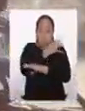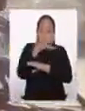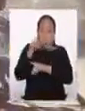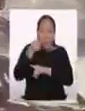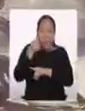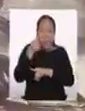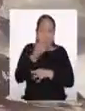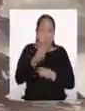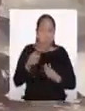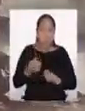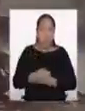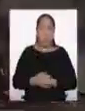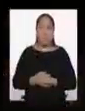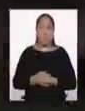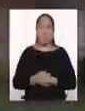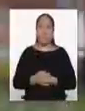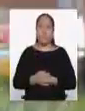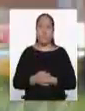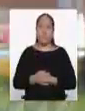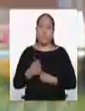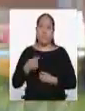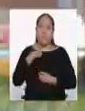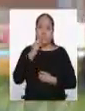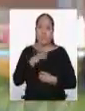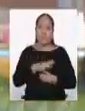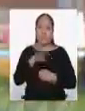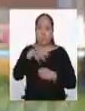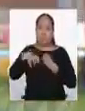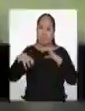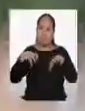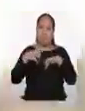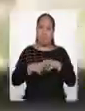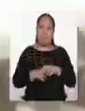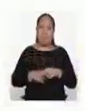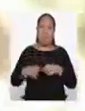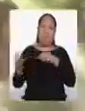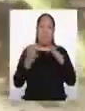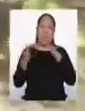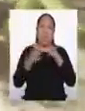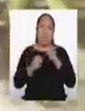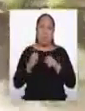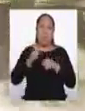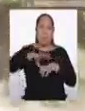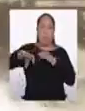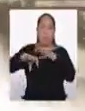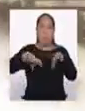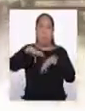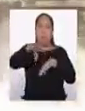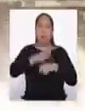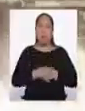desconocido, yo te diría que se ha repartido a cañonazos.